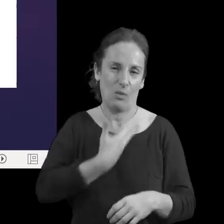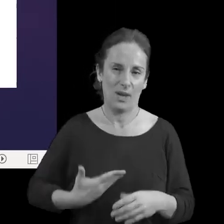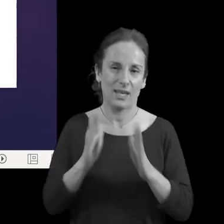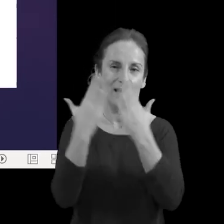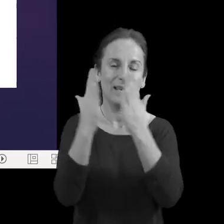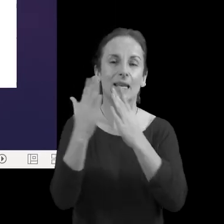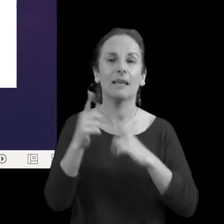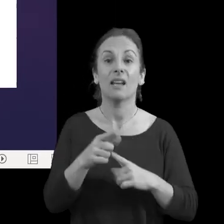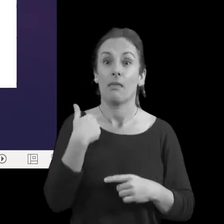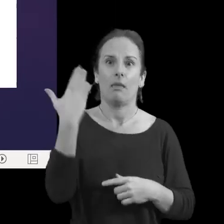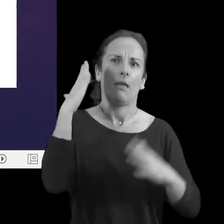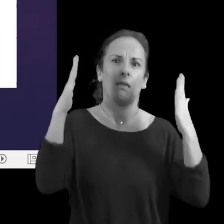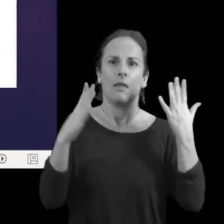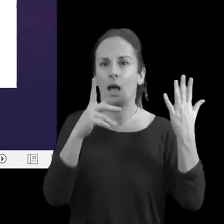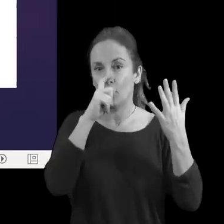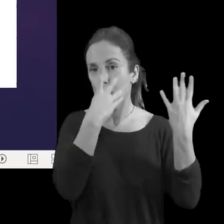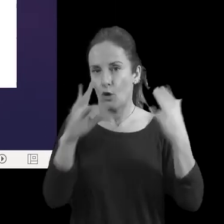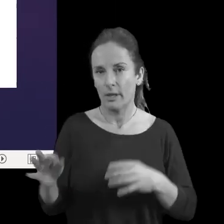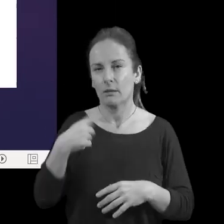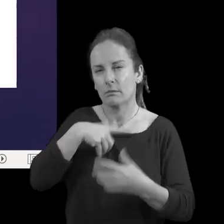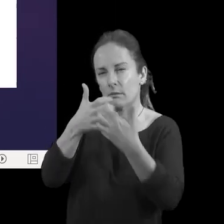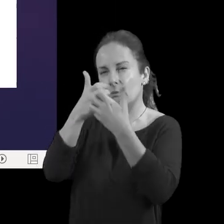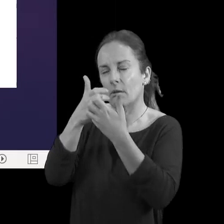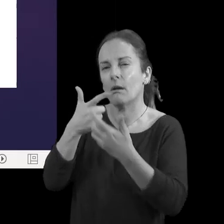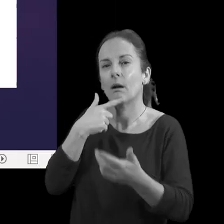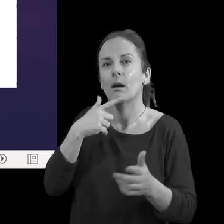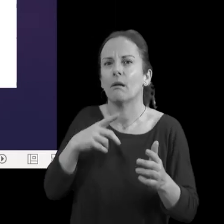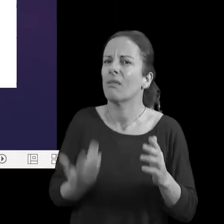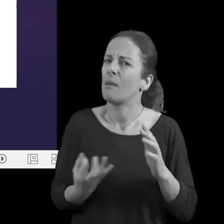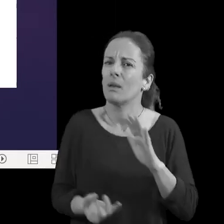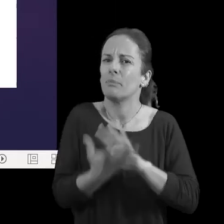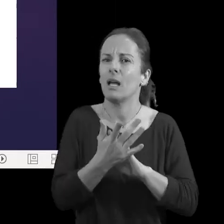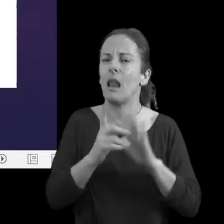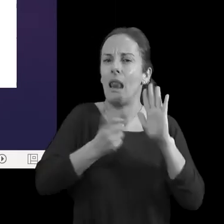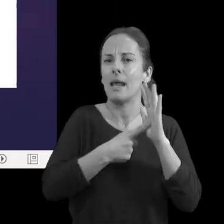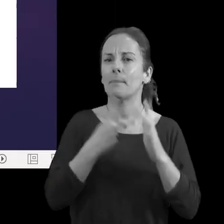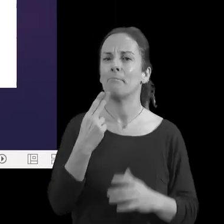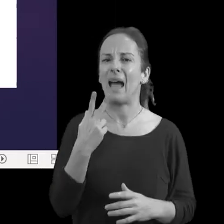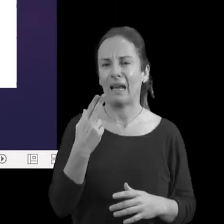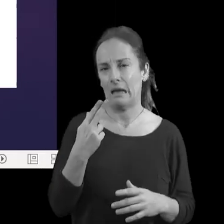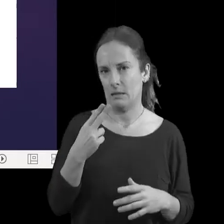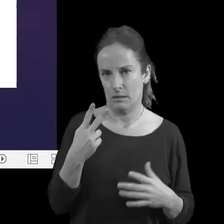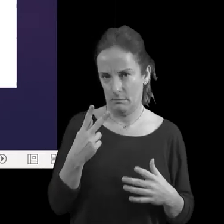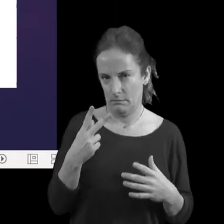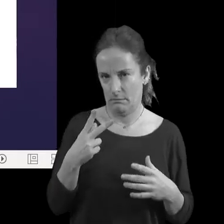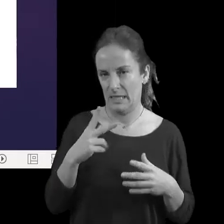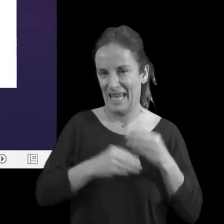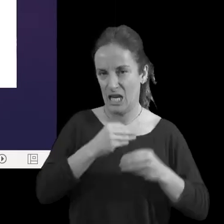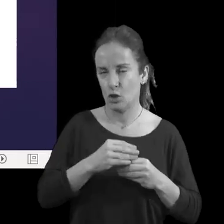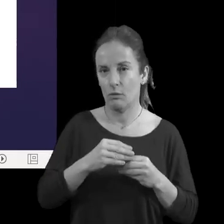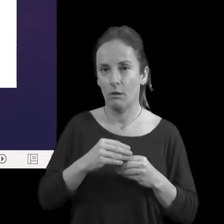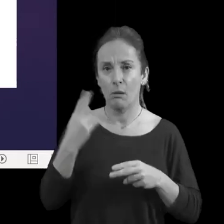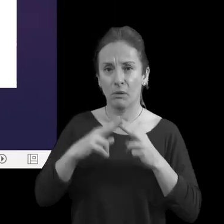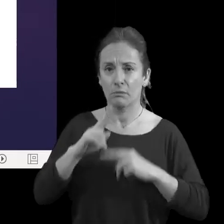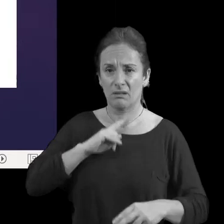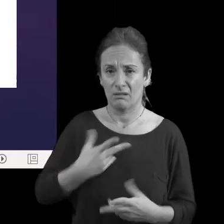de los 90, cuando estábamos peleándonos por la ley de parejas de hecho, que claro, los políticos nos decían, pero si sois cuatro, entonces claro,